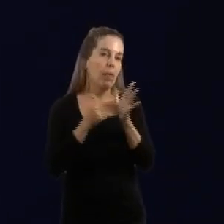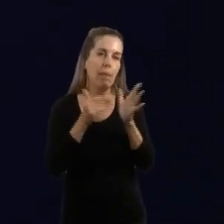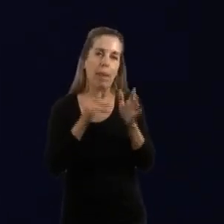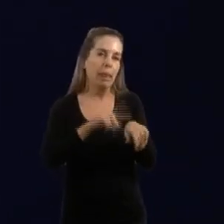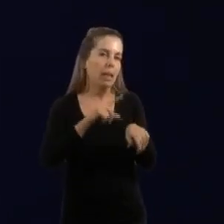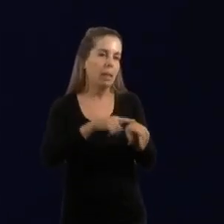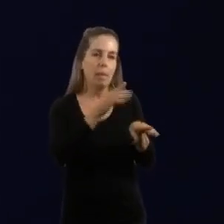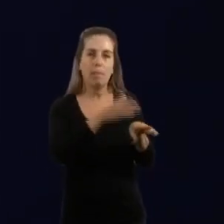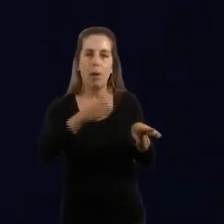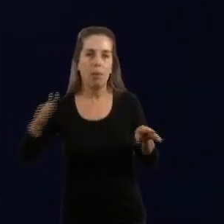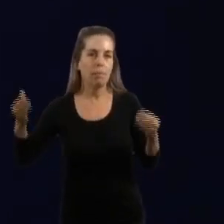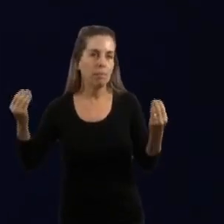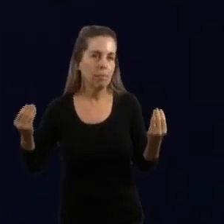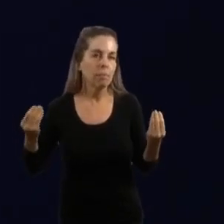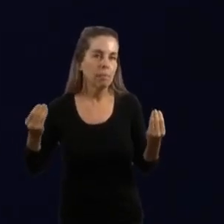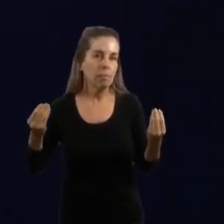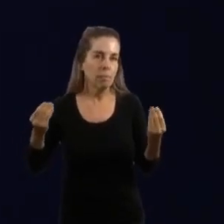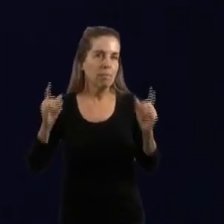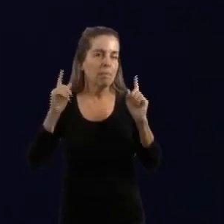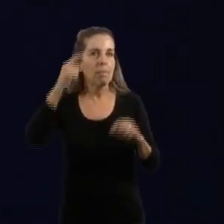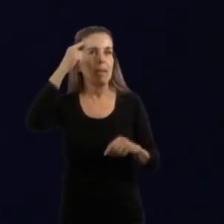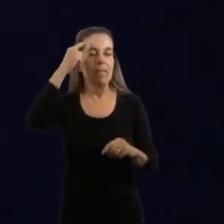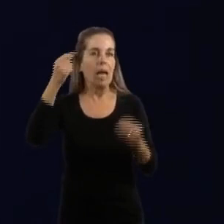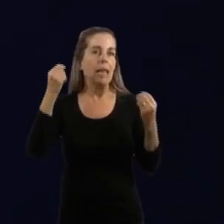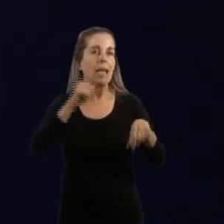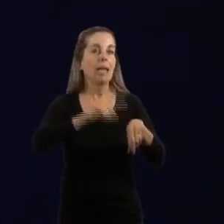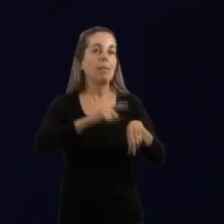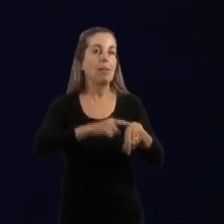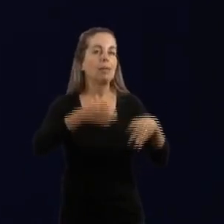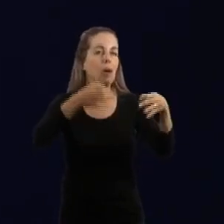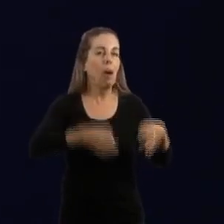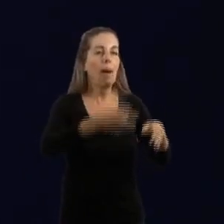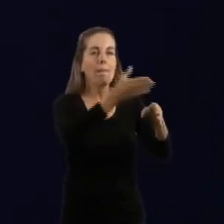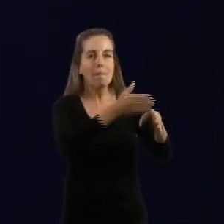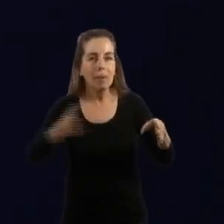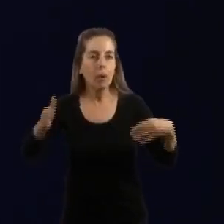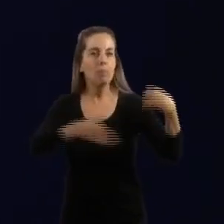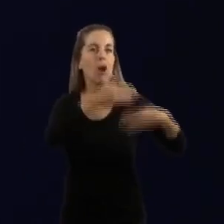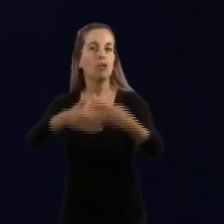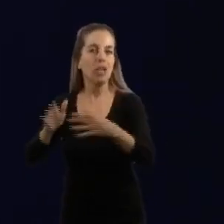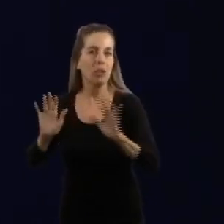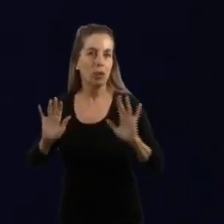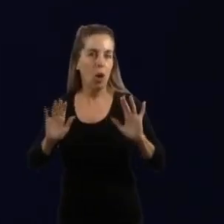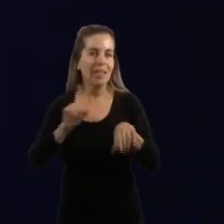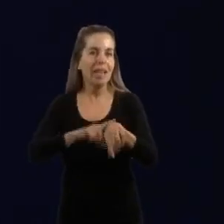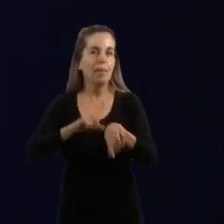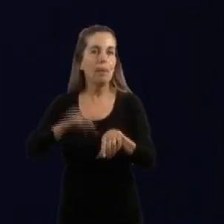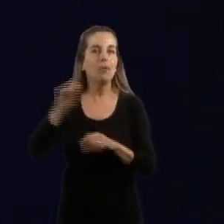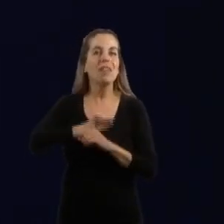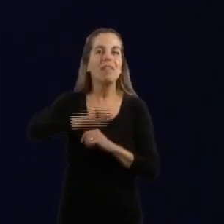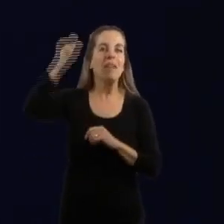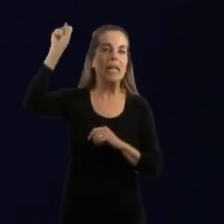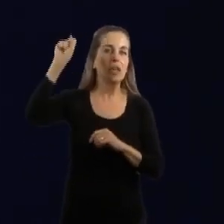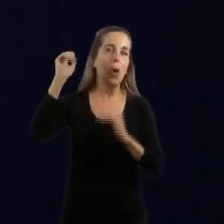marca el rezago de la política económica, desde que vos ejecutás una acción hasta que efectivamente tiene un impacto en la inflación. Por lo